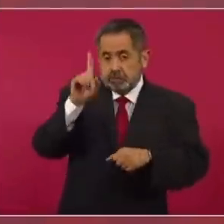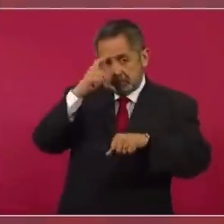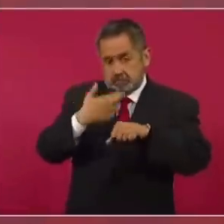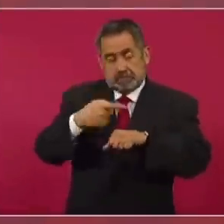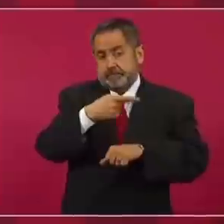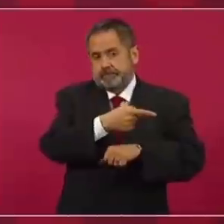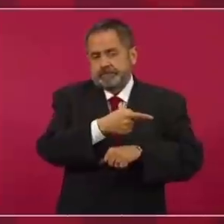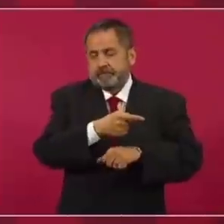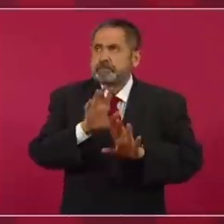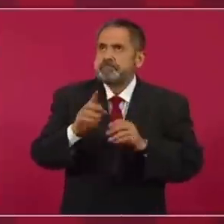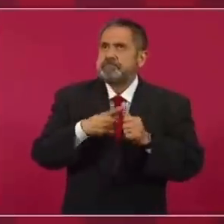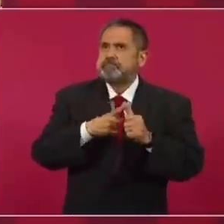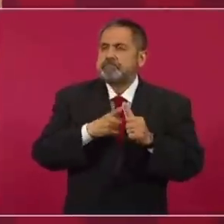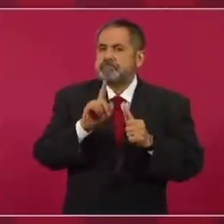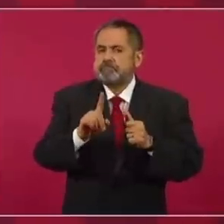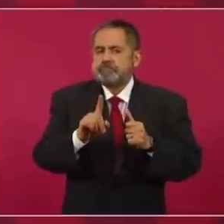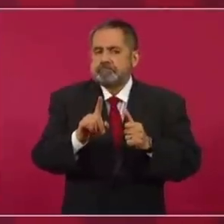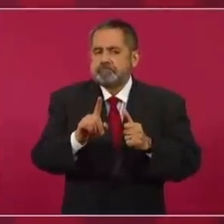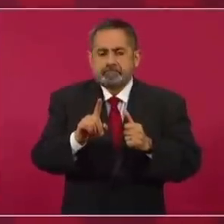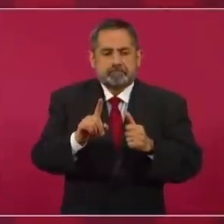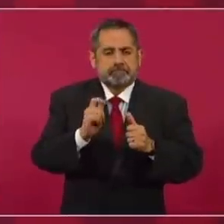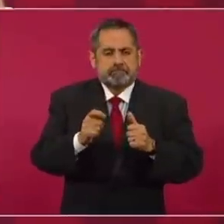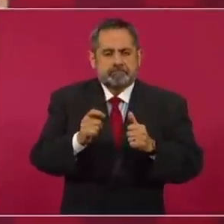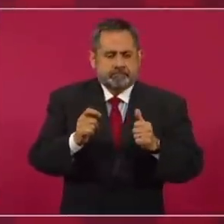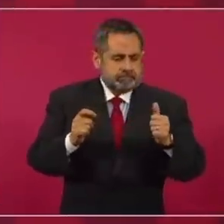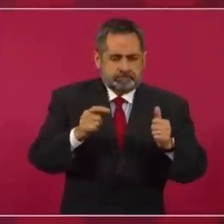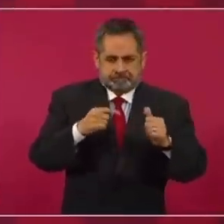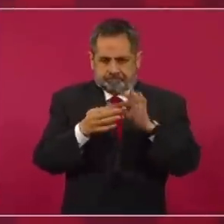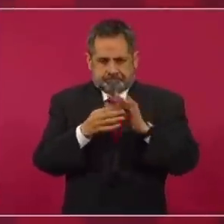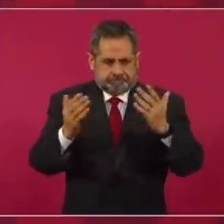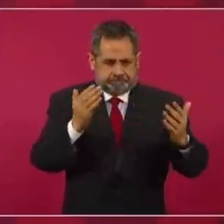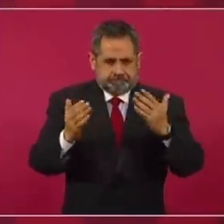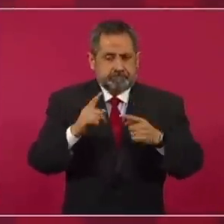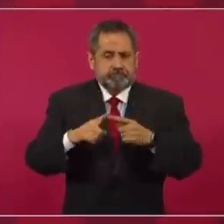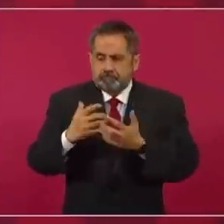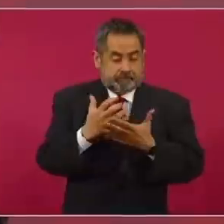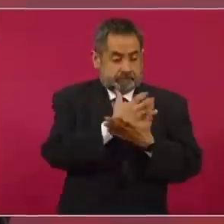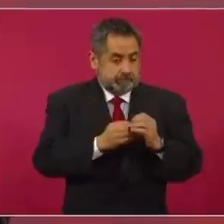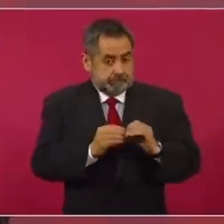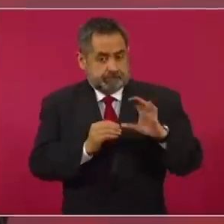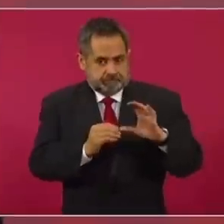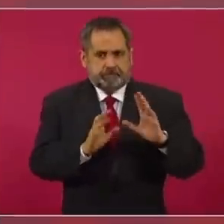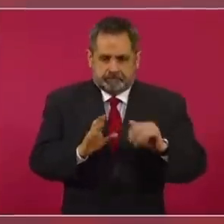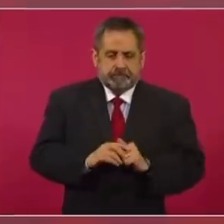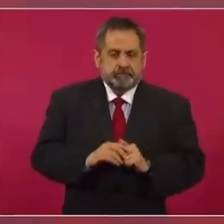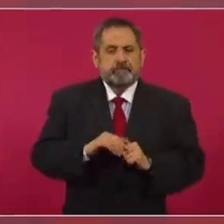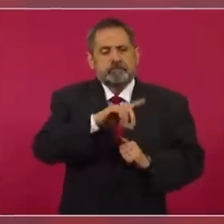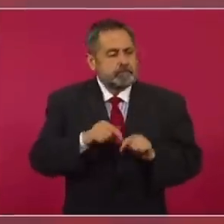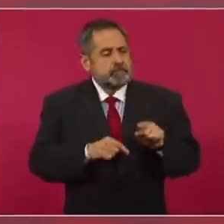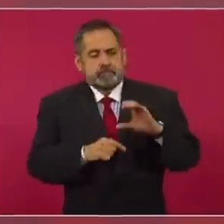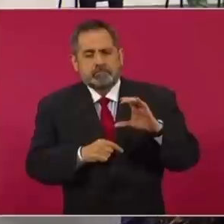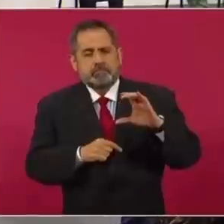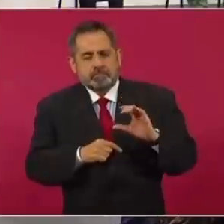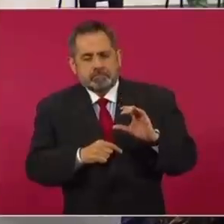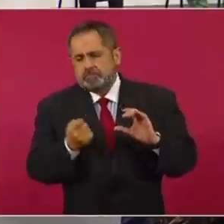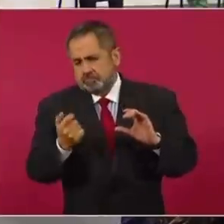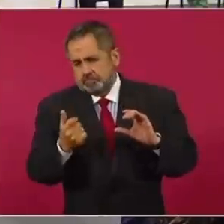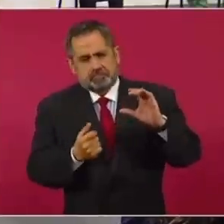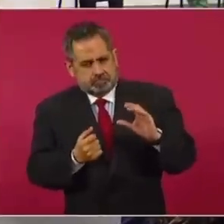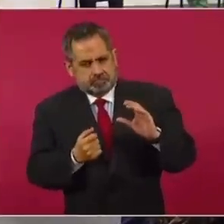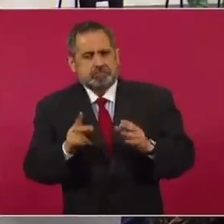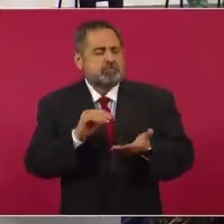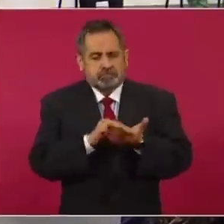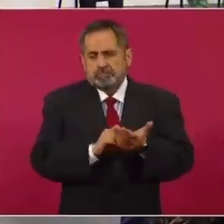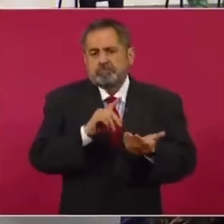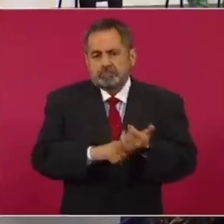consejeros, sí, primero equiparaban a lo que ganaba el Poder Judicial. Luego se redujo un poco, pero de todas